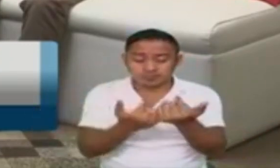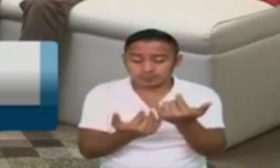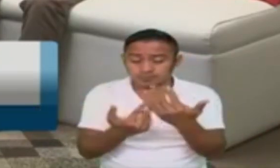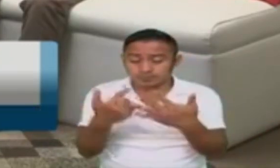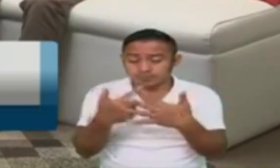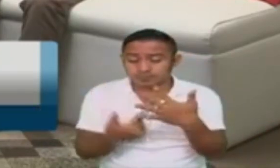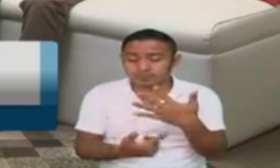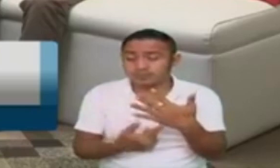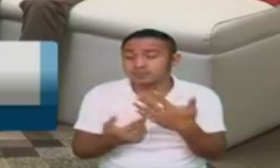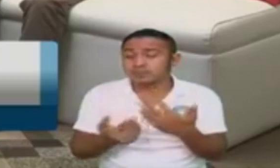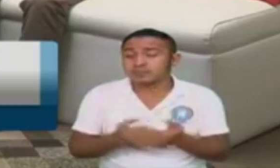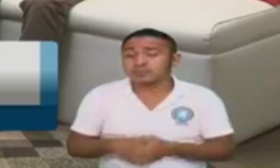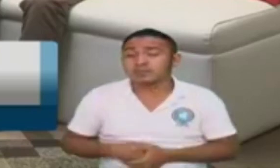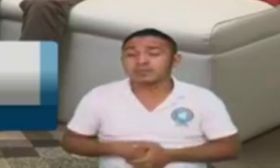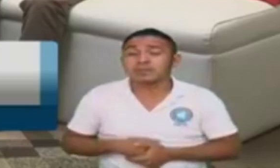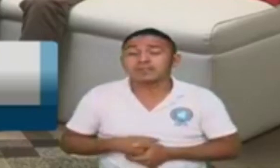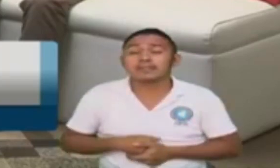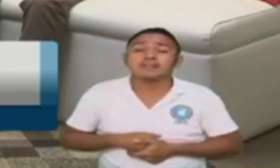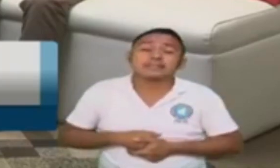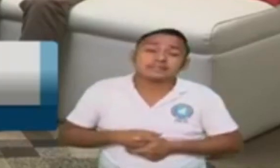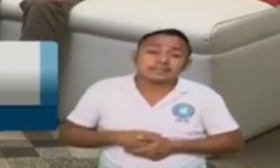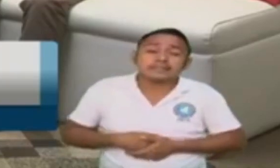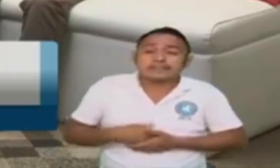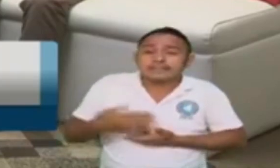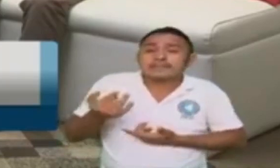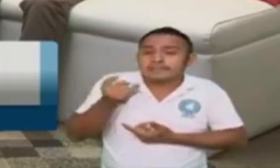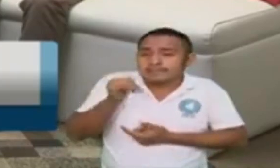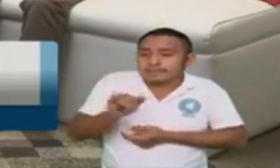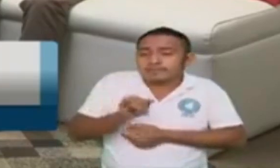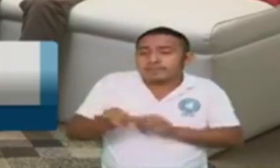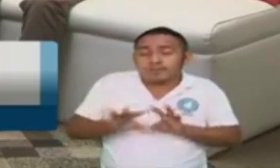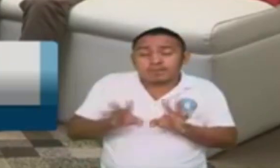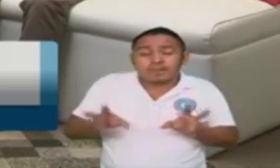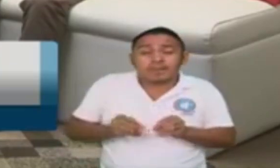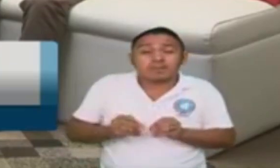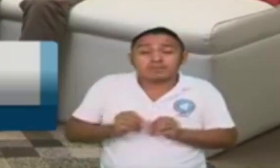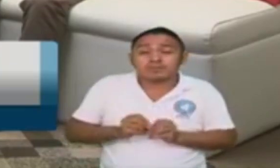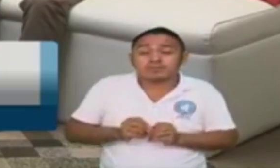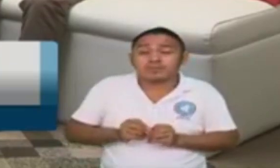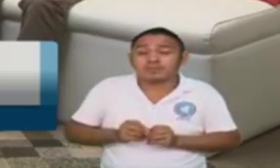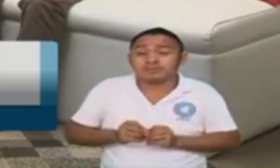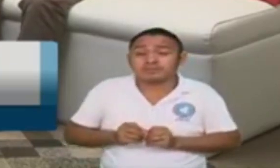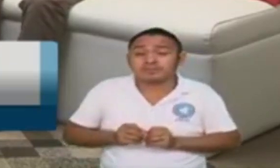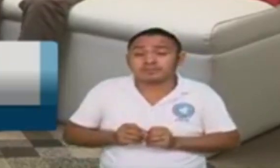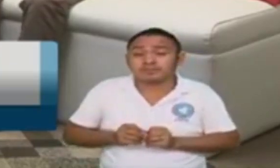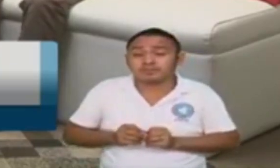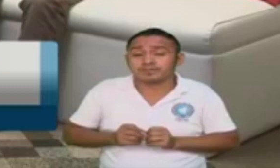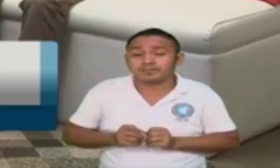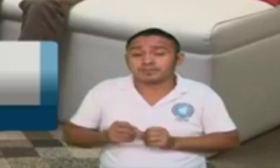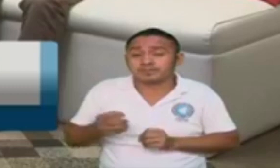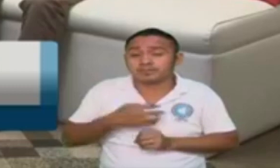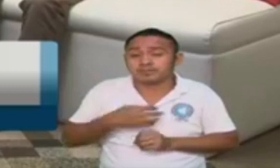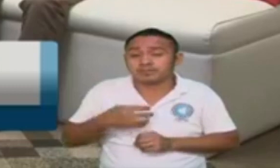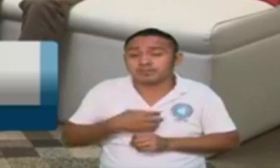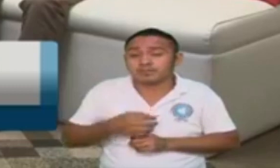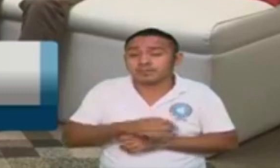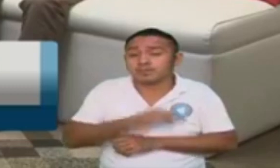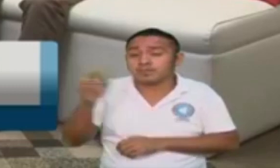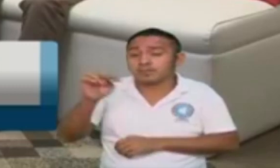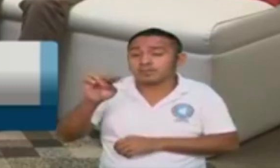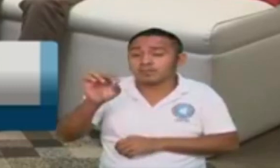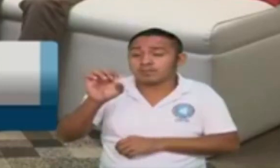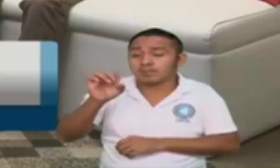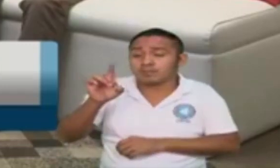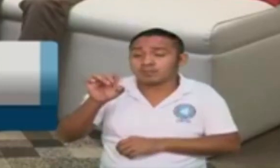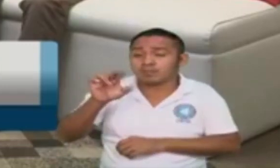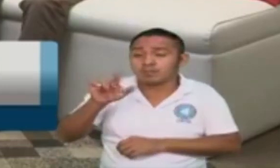En general, sí. Los nódulos, digámoslo así, pues el nódulo característico de cáncer